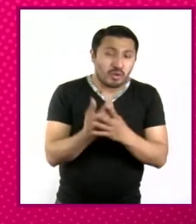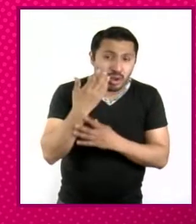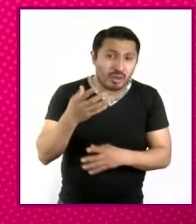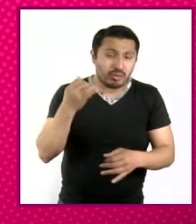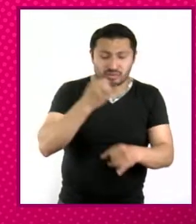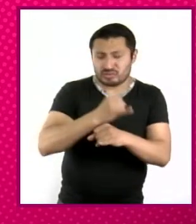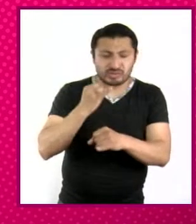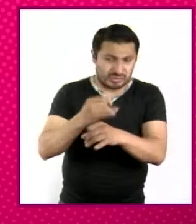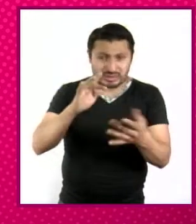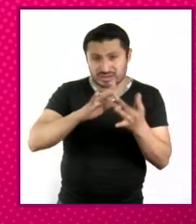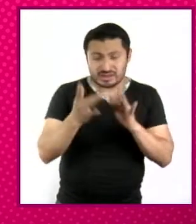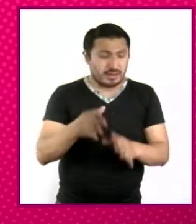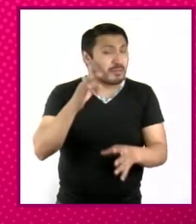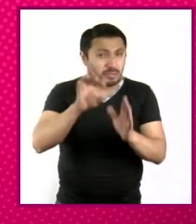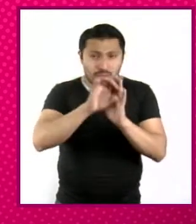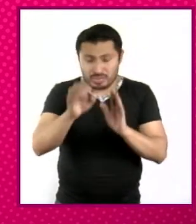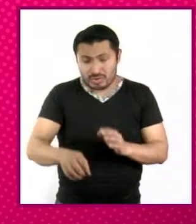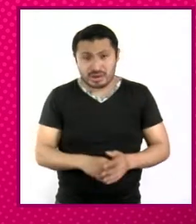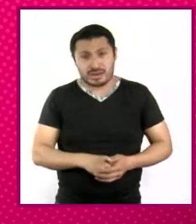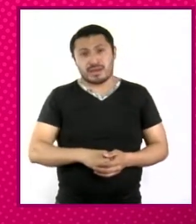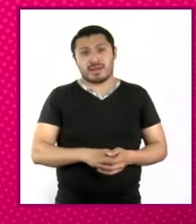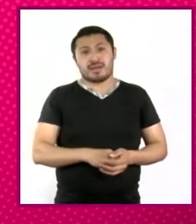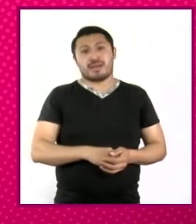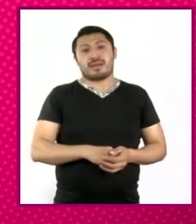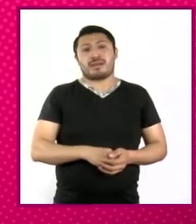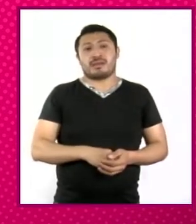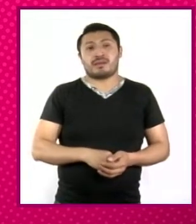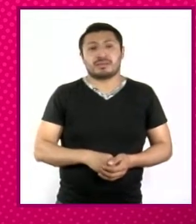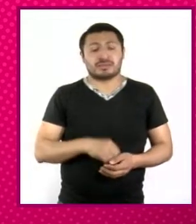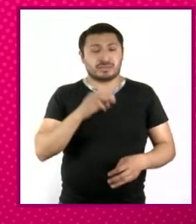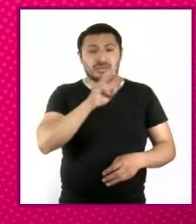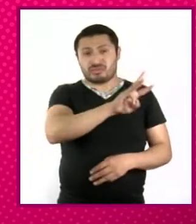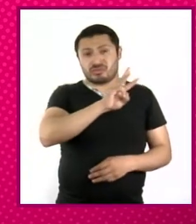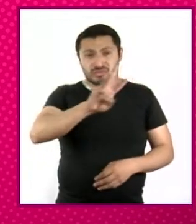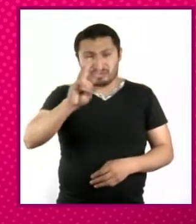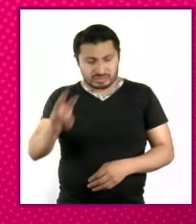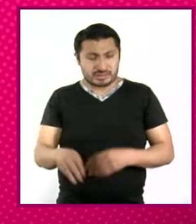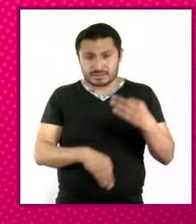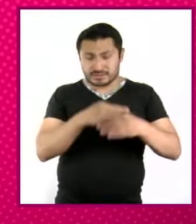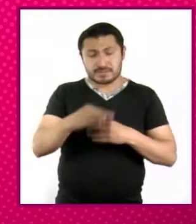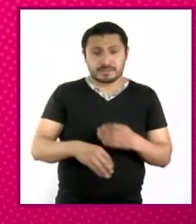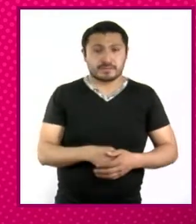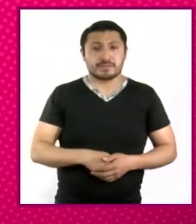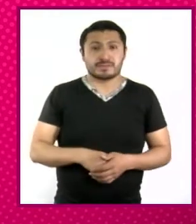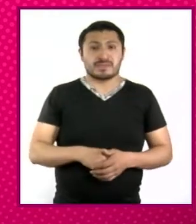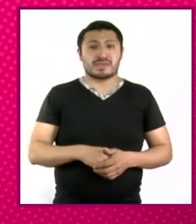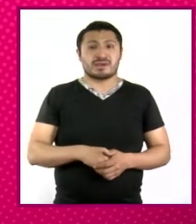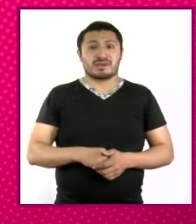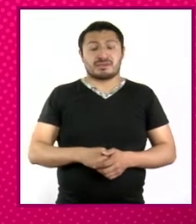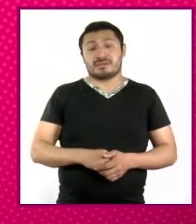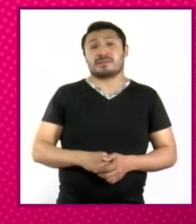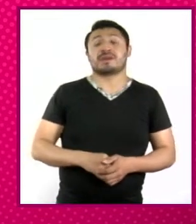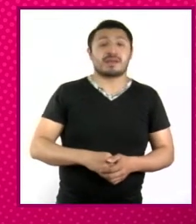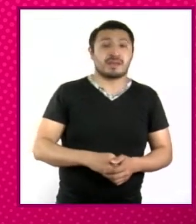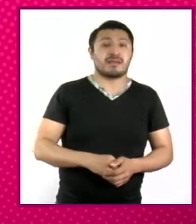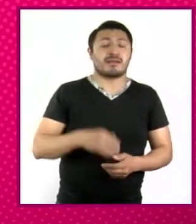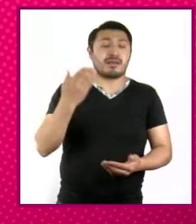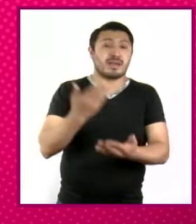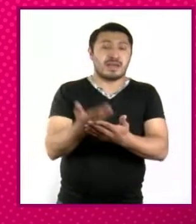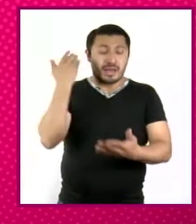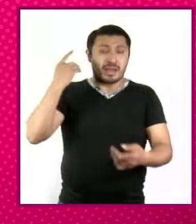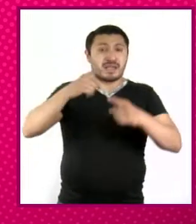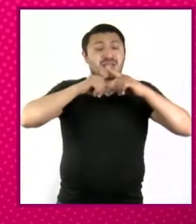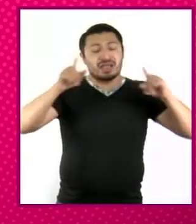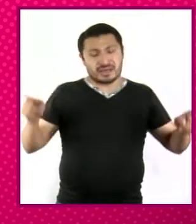lo son las redes sociales, por ejemplo, la World Wide Web, etcétera. Estos medios ya no tan tradicionales como antes, a través de los cuales